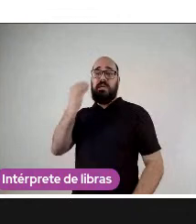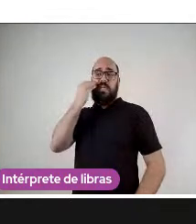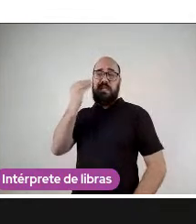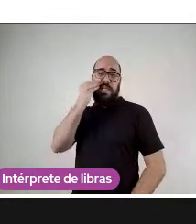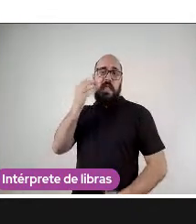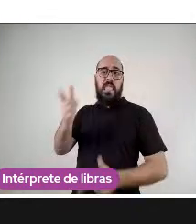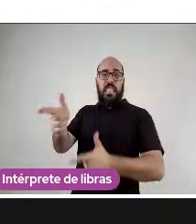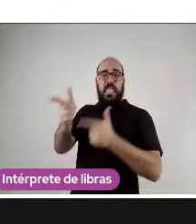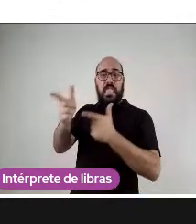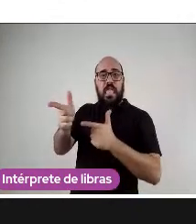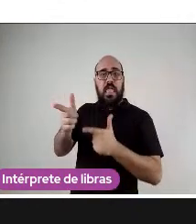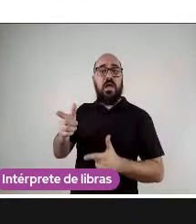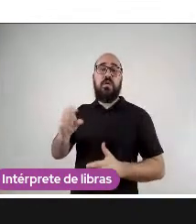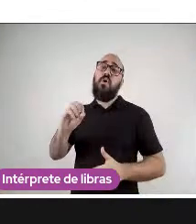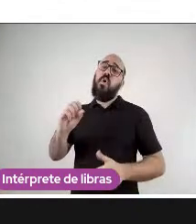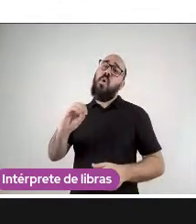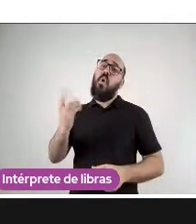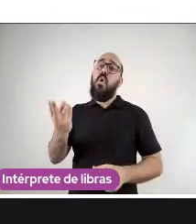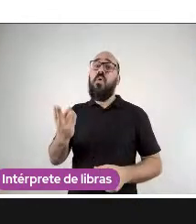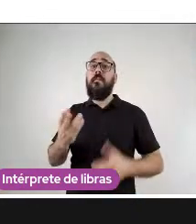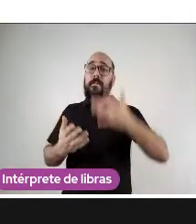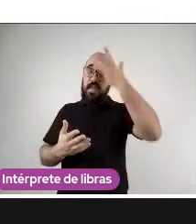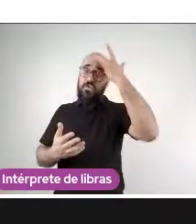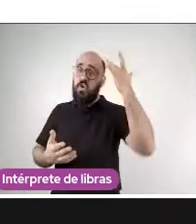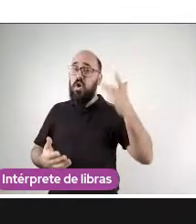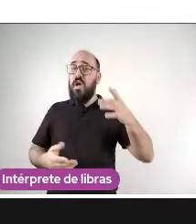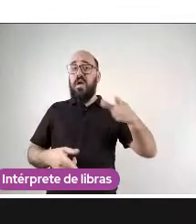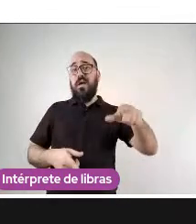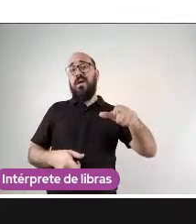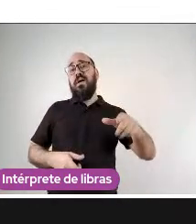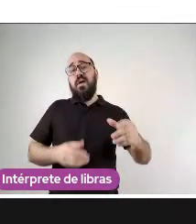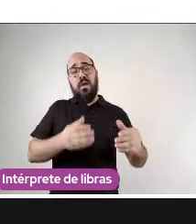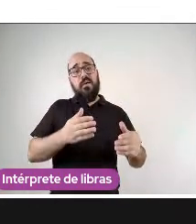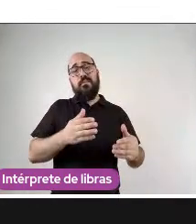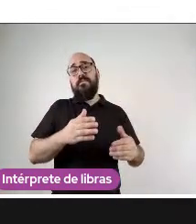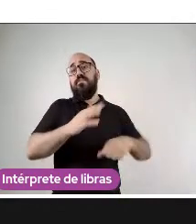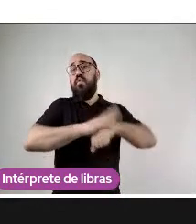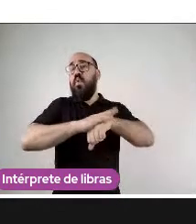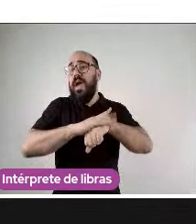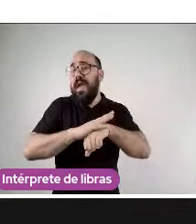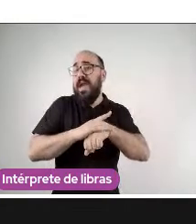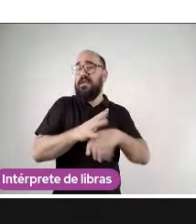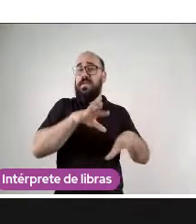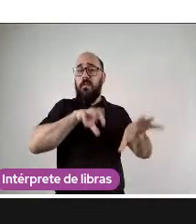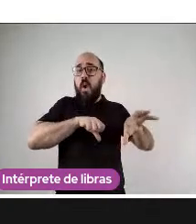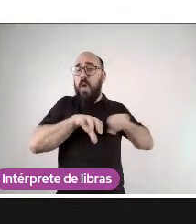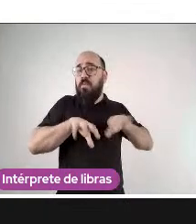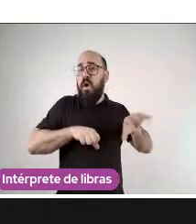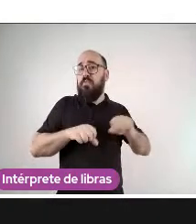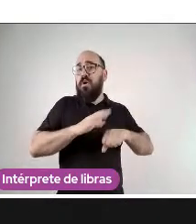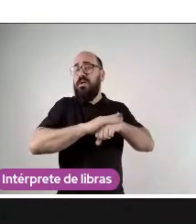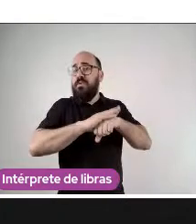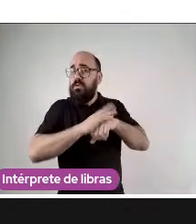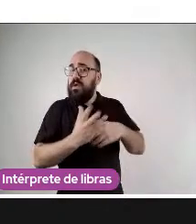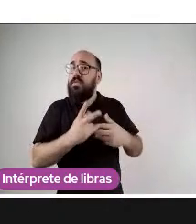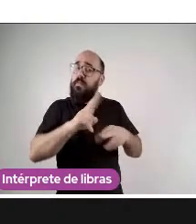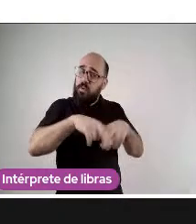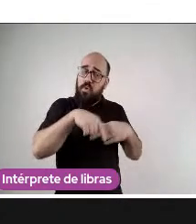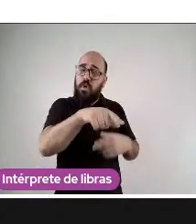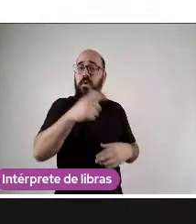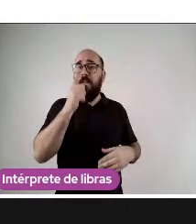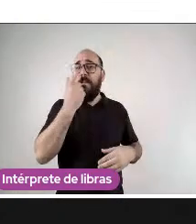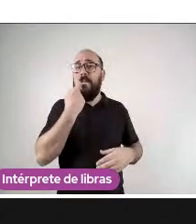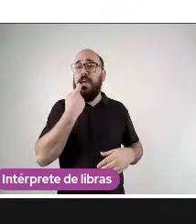Aquí en estas imágenes, bueno, a la izquierda tenemos un pescador que le estamos enseñando cómo trabajar con drones submarinos